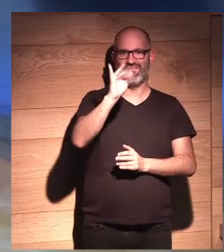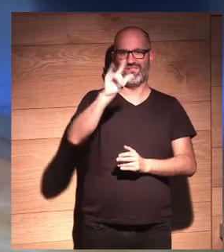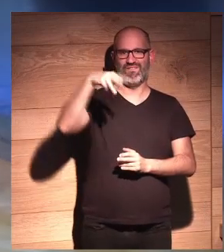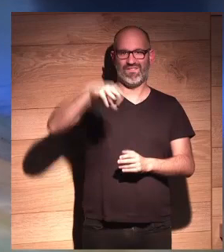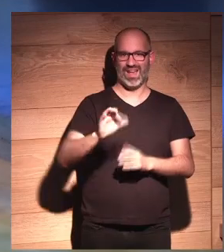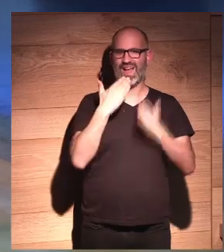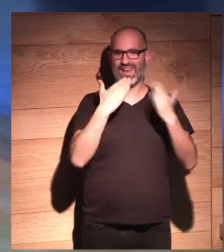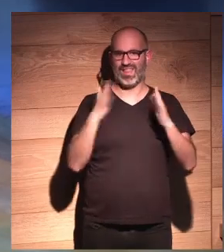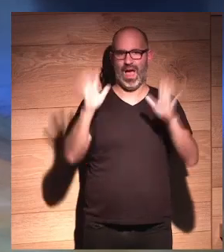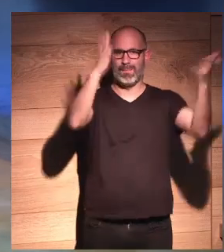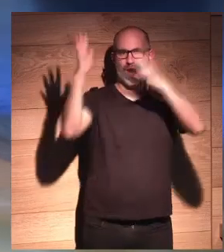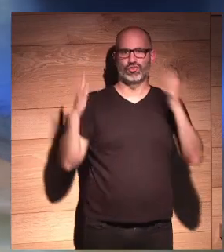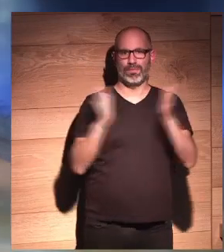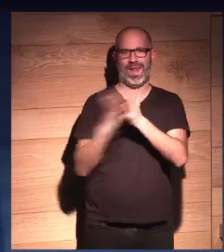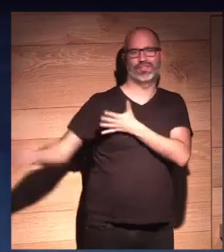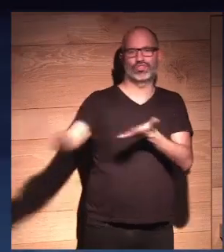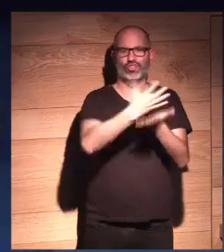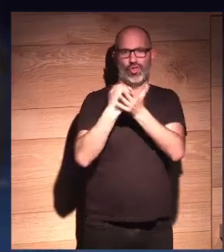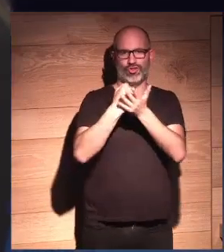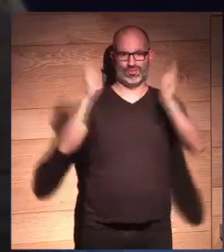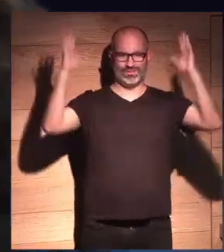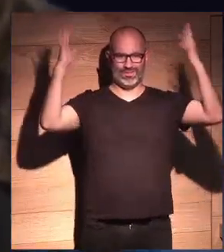Y este aplauso es para todos.